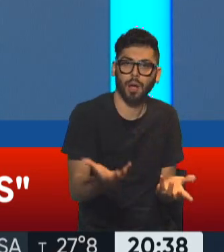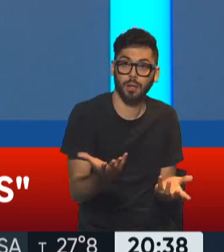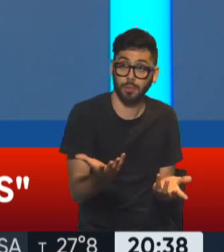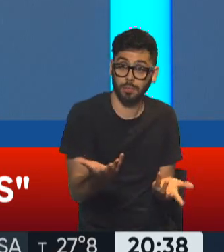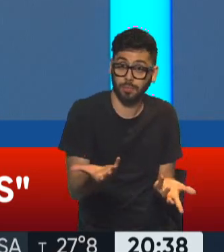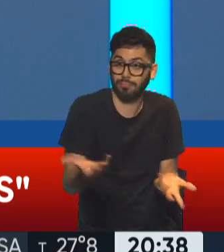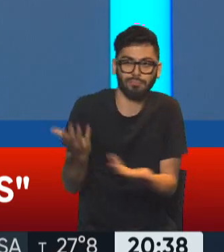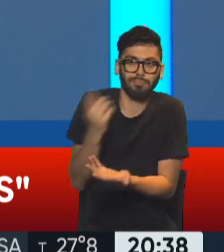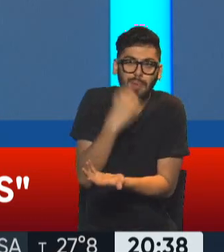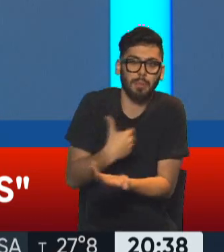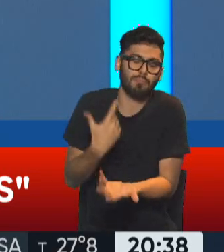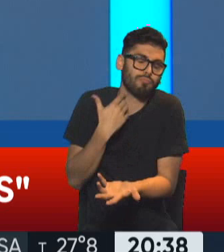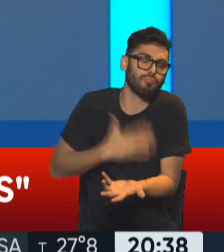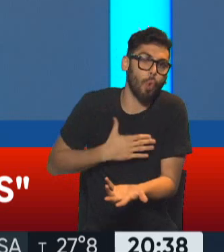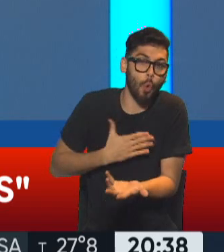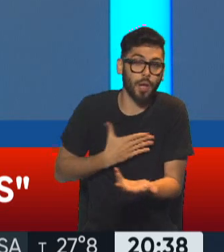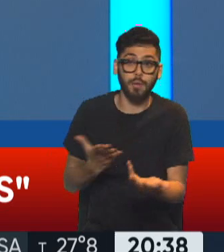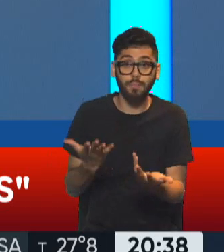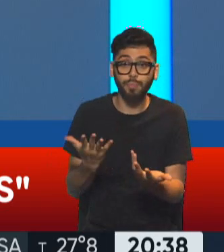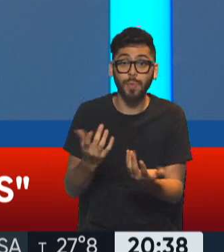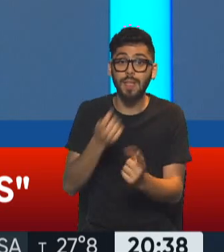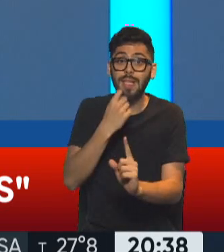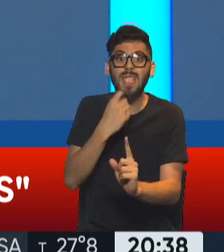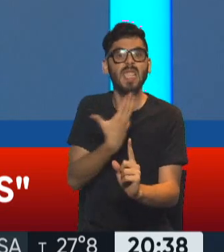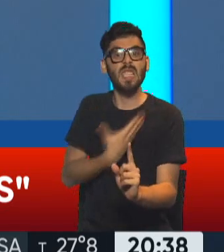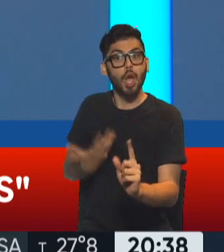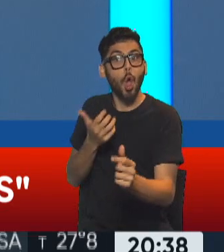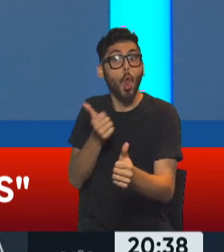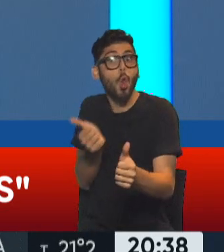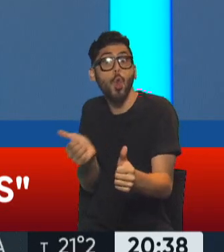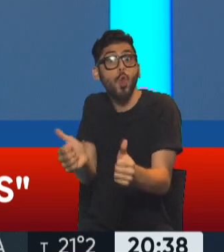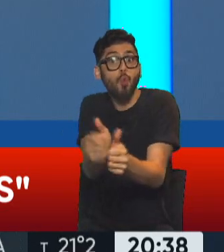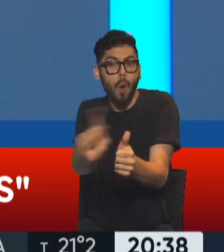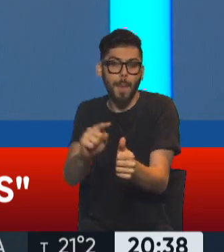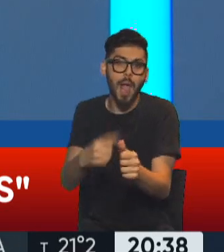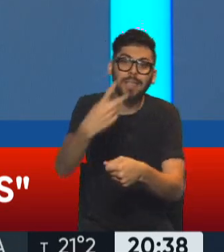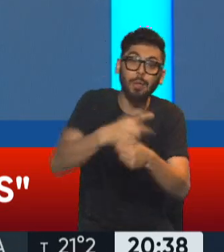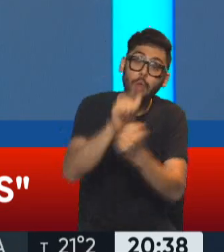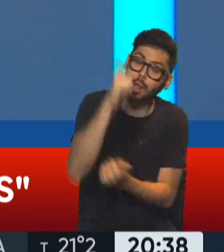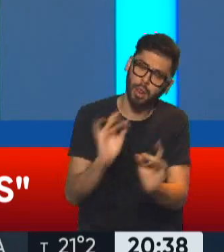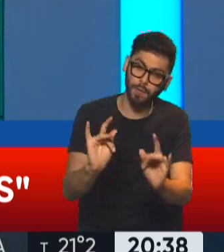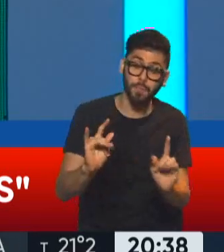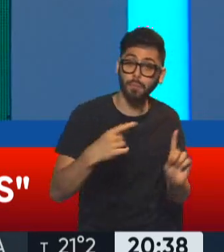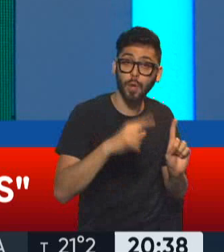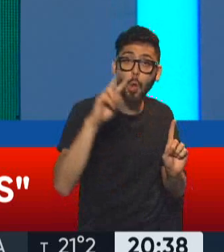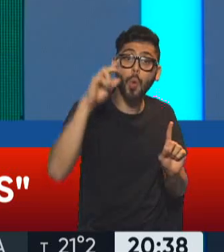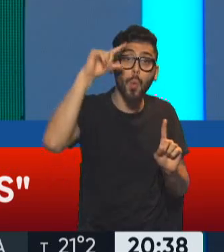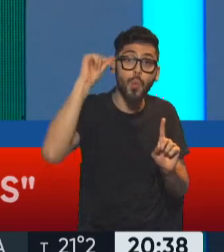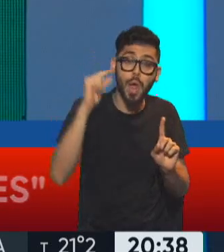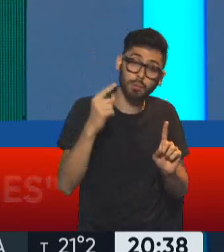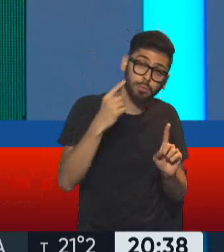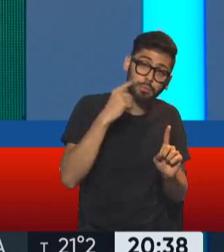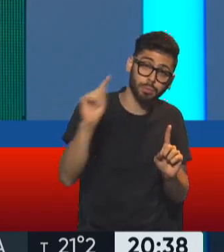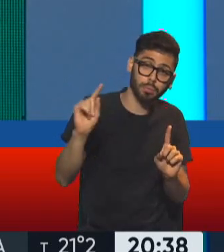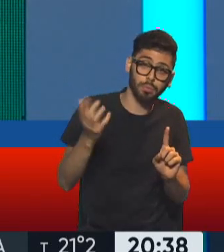Si no hay un Estado que acompañe a esa familia, el chico no se le hace cuesta arriba terminar la secundaria. Esto Vidal lo desconoce, no le importó.